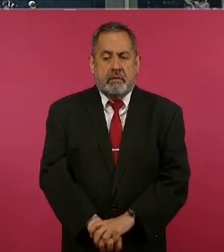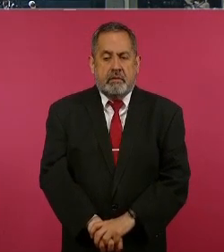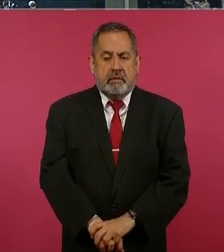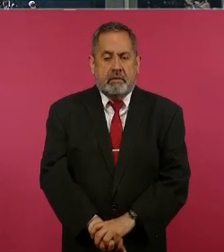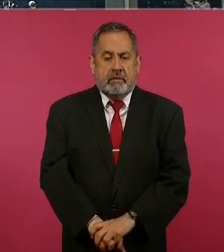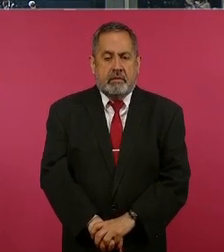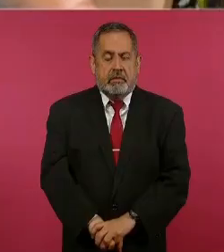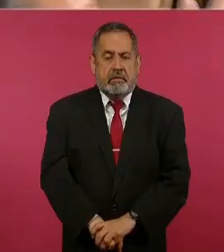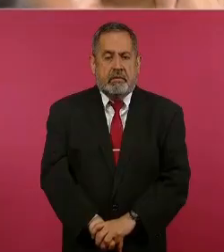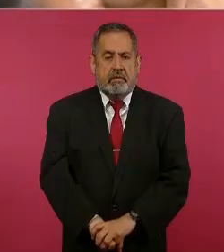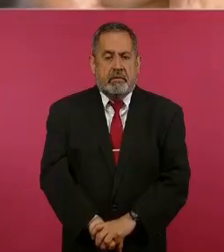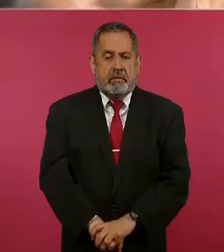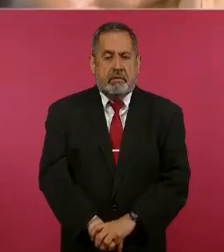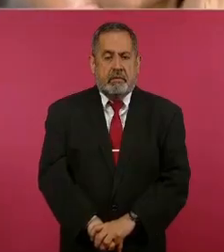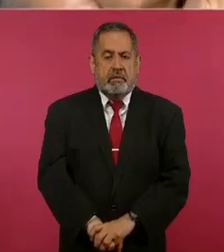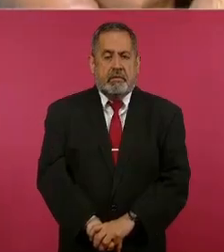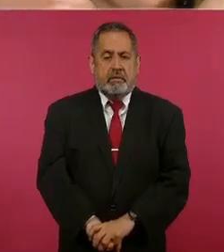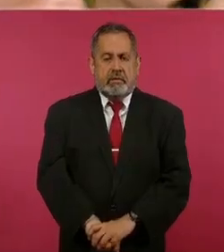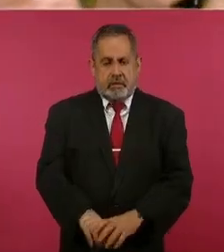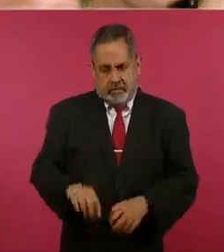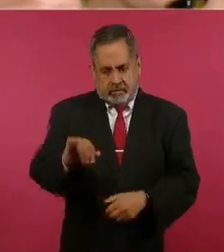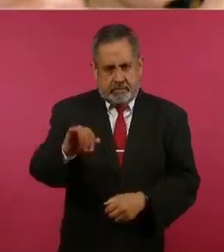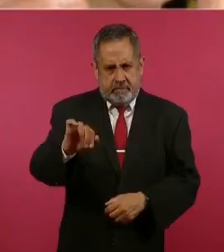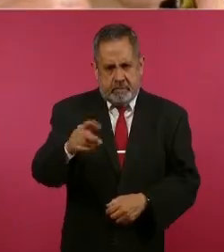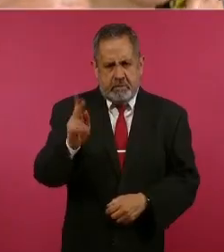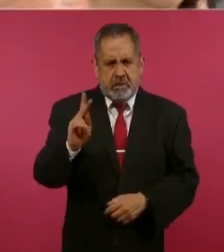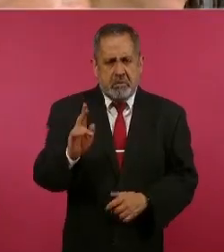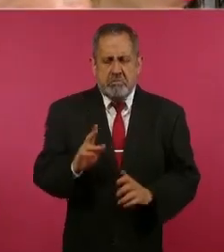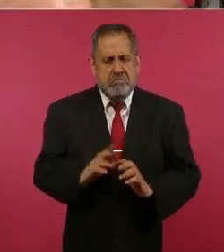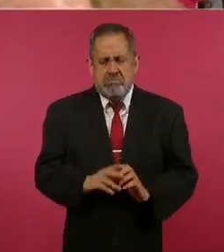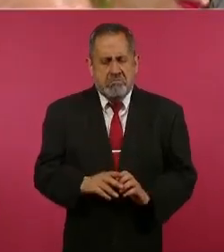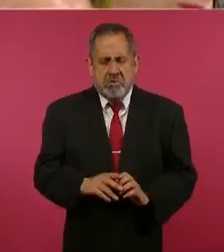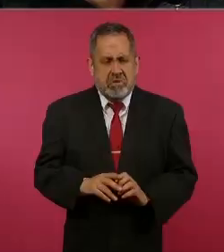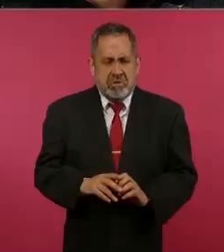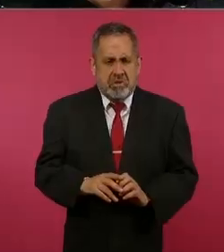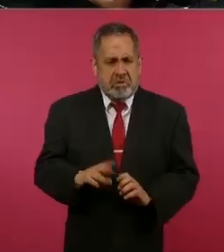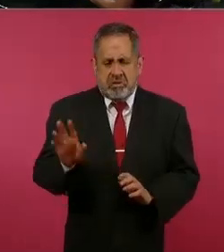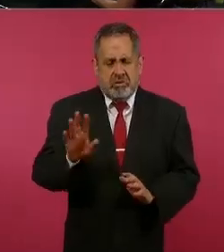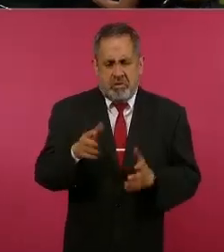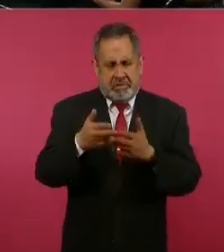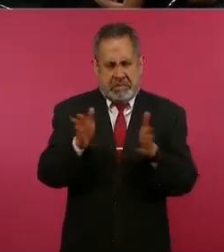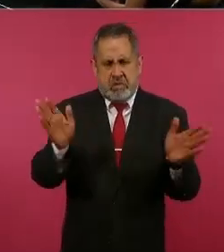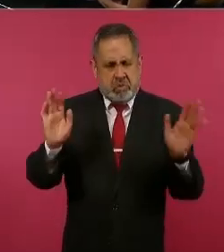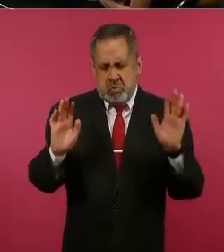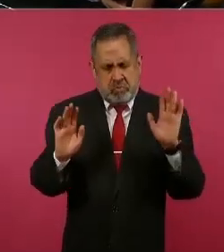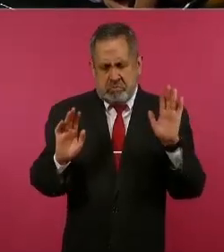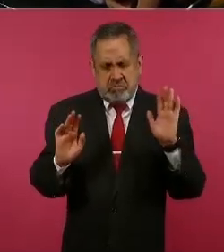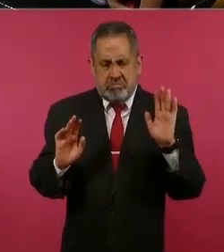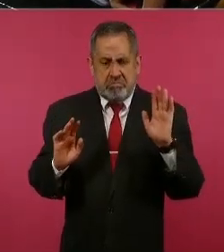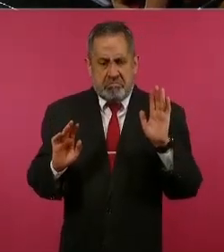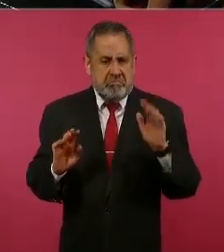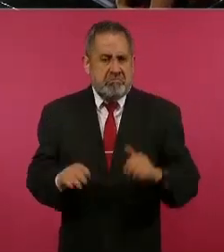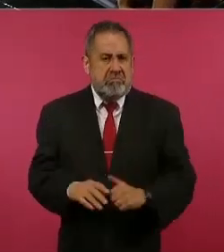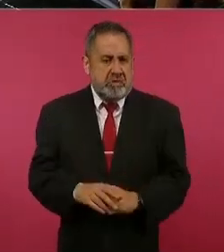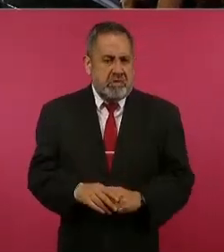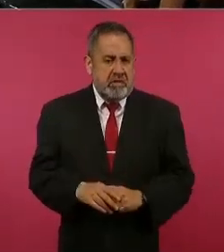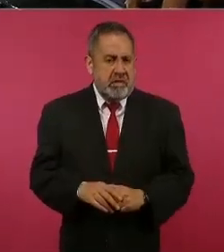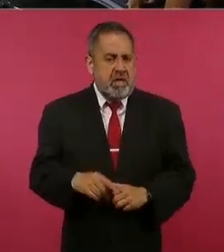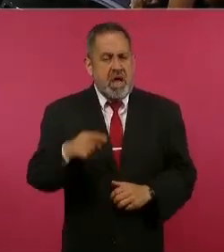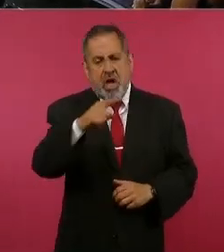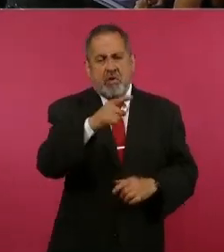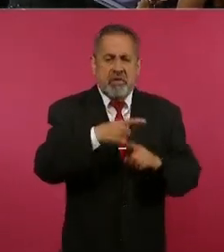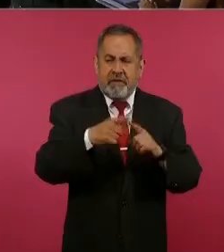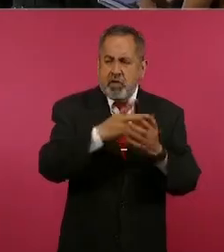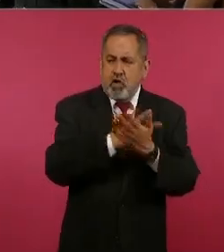dijo dos proyectos, pero no detalló. Sí, pero no ese en general. Tienen ellos